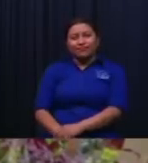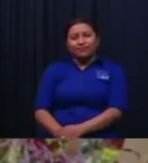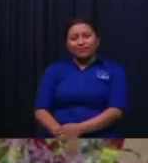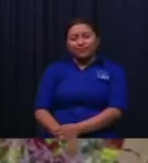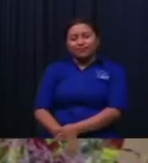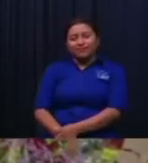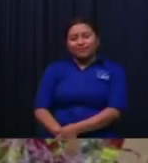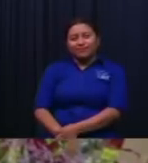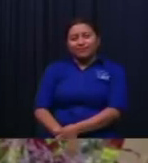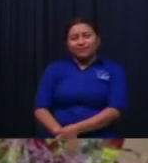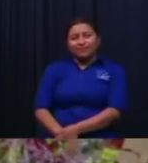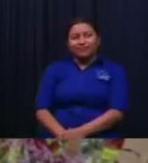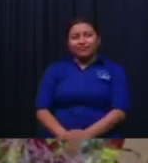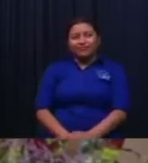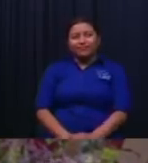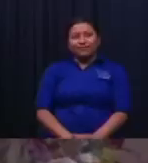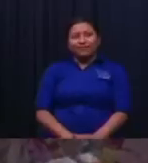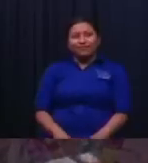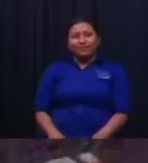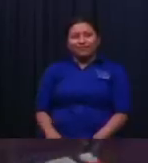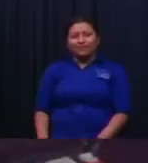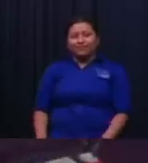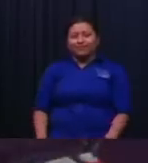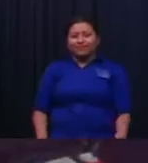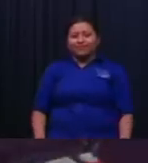dijo la paz.